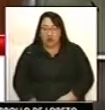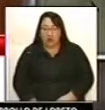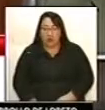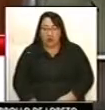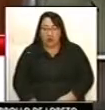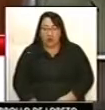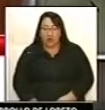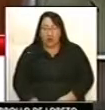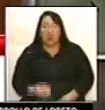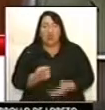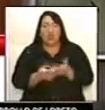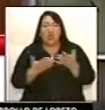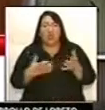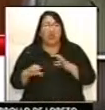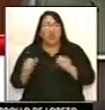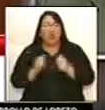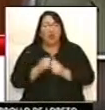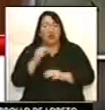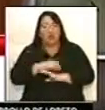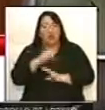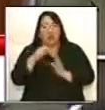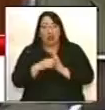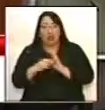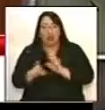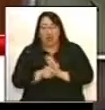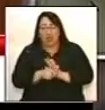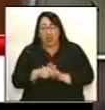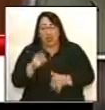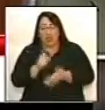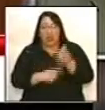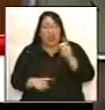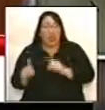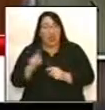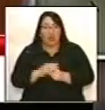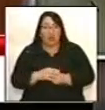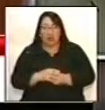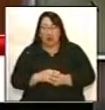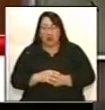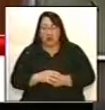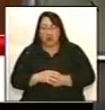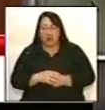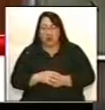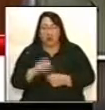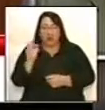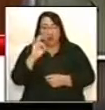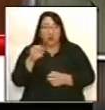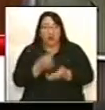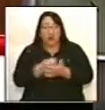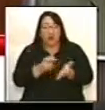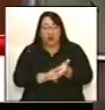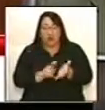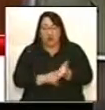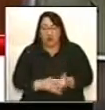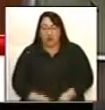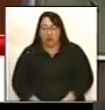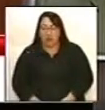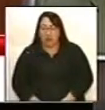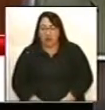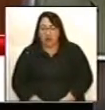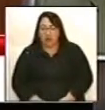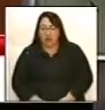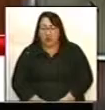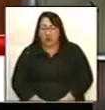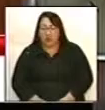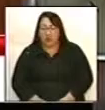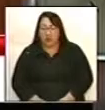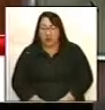ley? Primeramente, se ha logrado que aquellas partidas arancelarias de bienes de